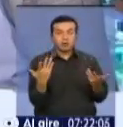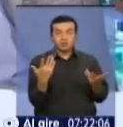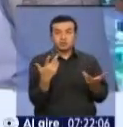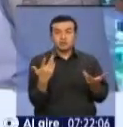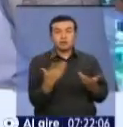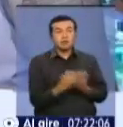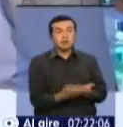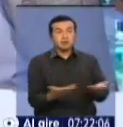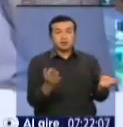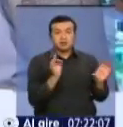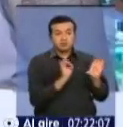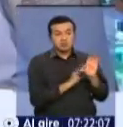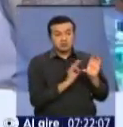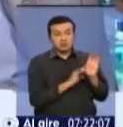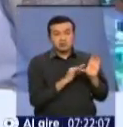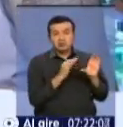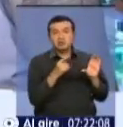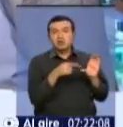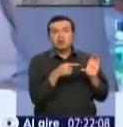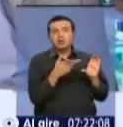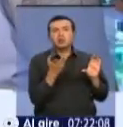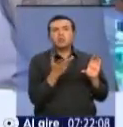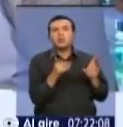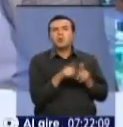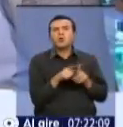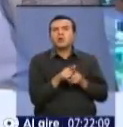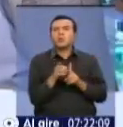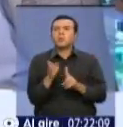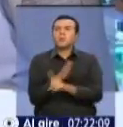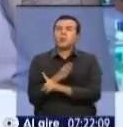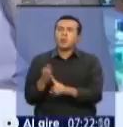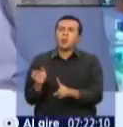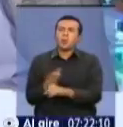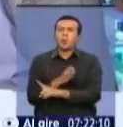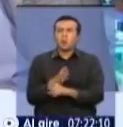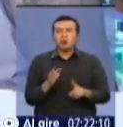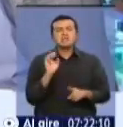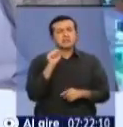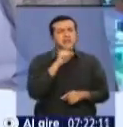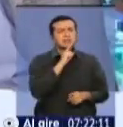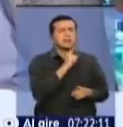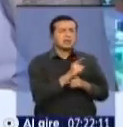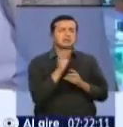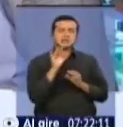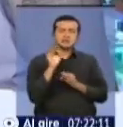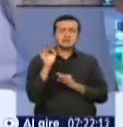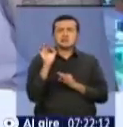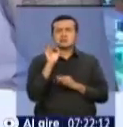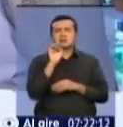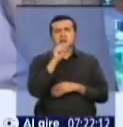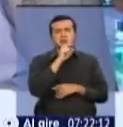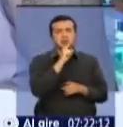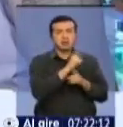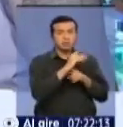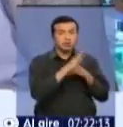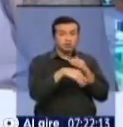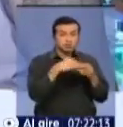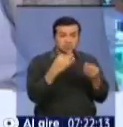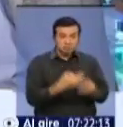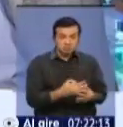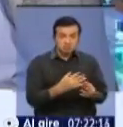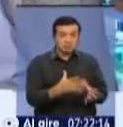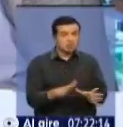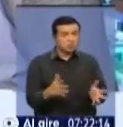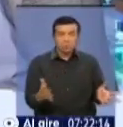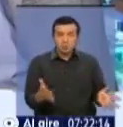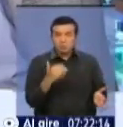prácticamente un autoengaño en términos de llevar un concepto a la teorización escrita, pero en la práctica no se